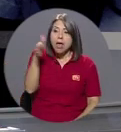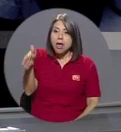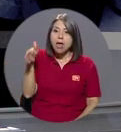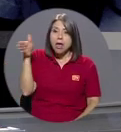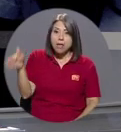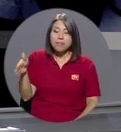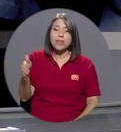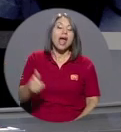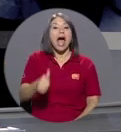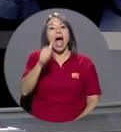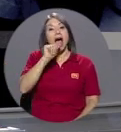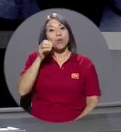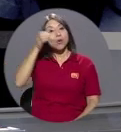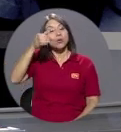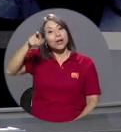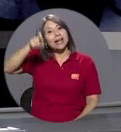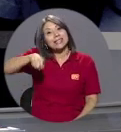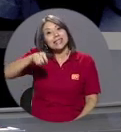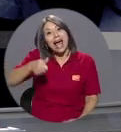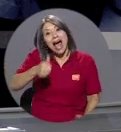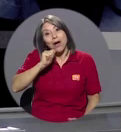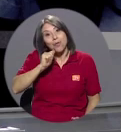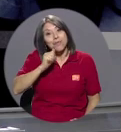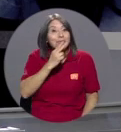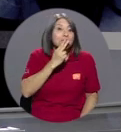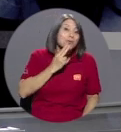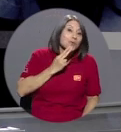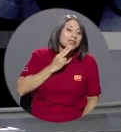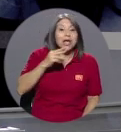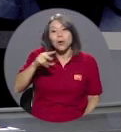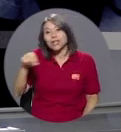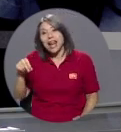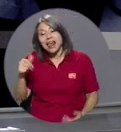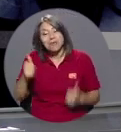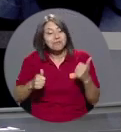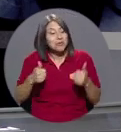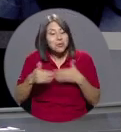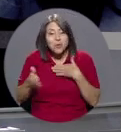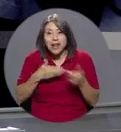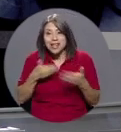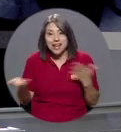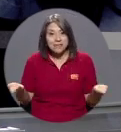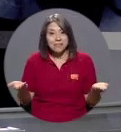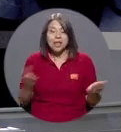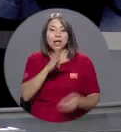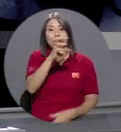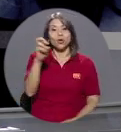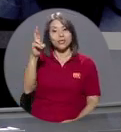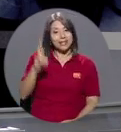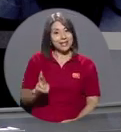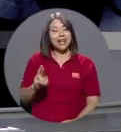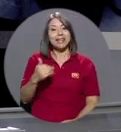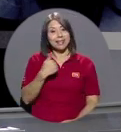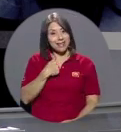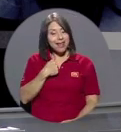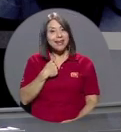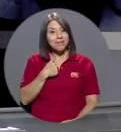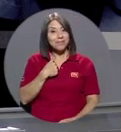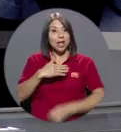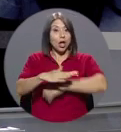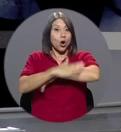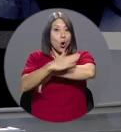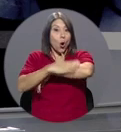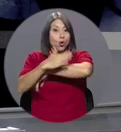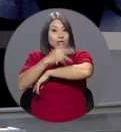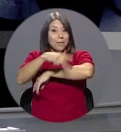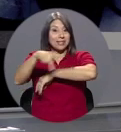que necesita una de las fuentes principales es el agua. ¿Dulce agua, o salada? Es agua dulce o agua salada. Costa Rica tiene